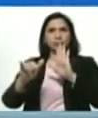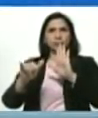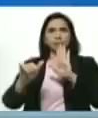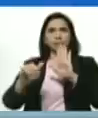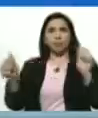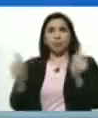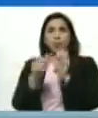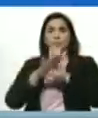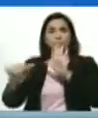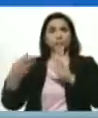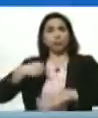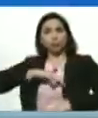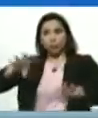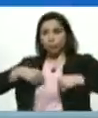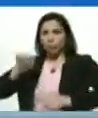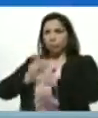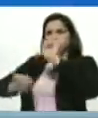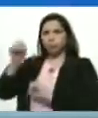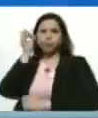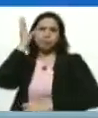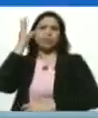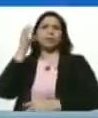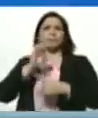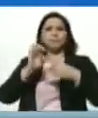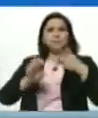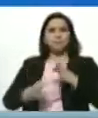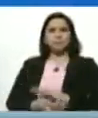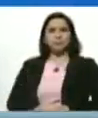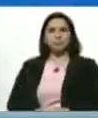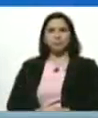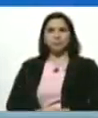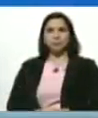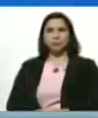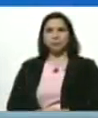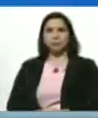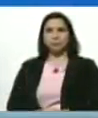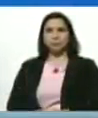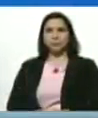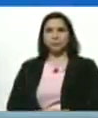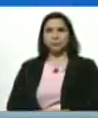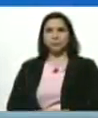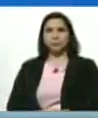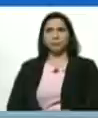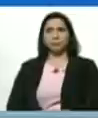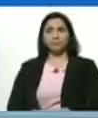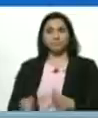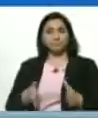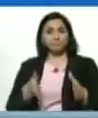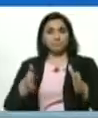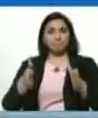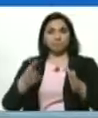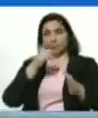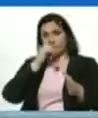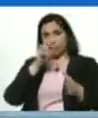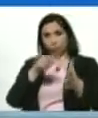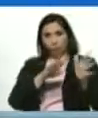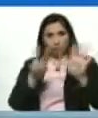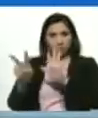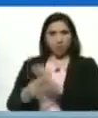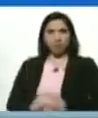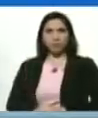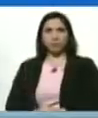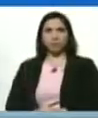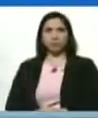constituyente tomamos la contraofensiva la iniciativa estratégica y transitamos ese año 2017